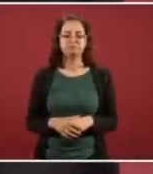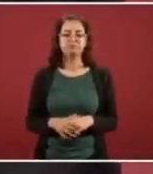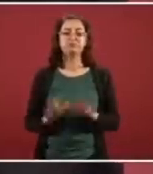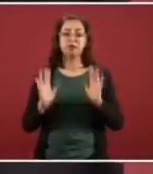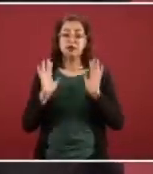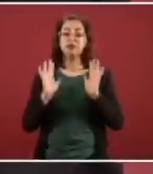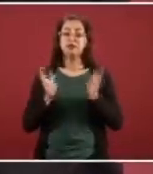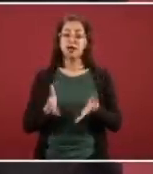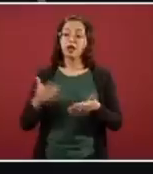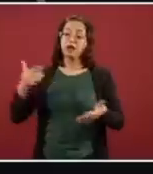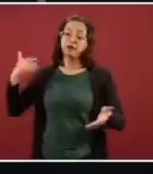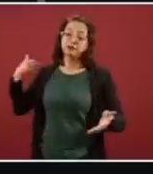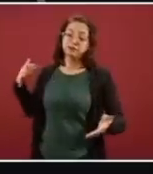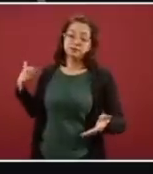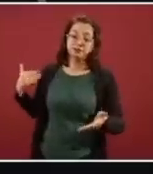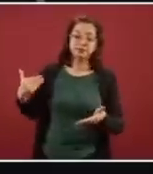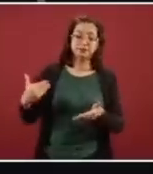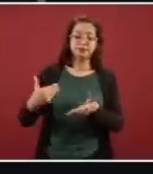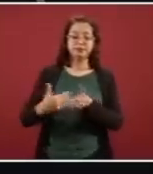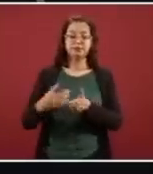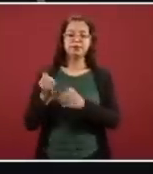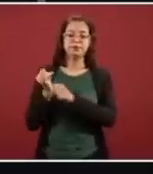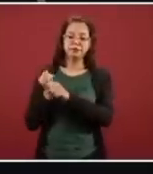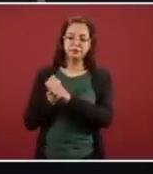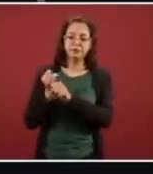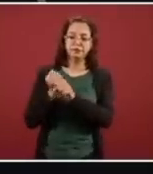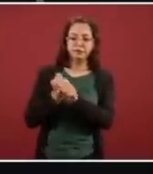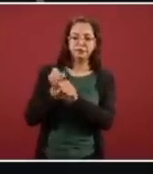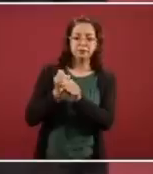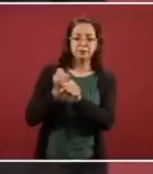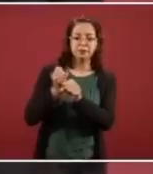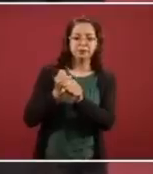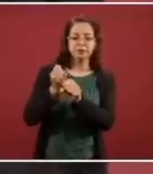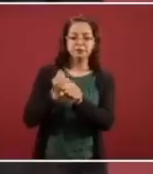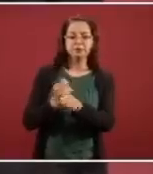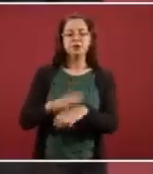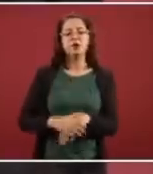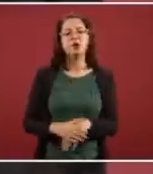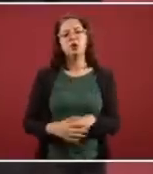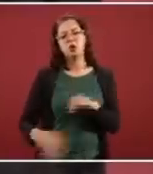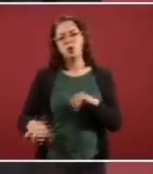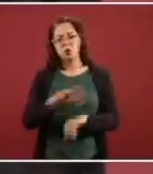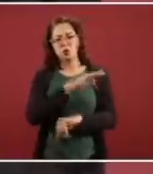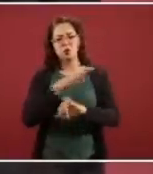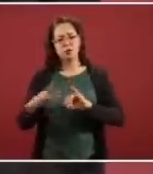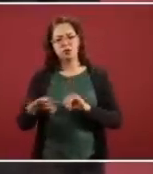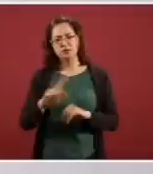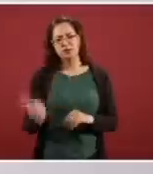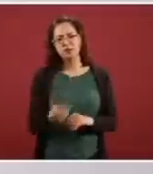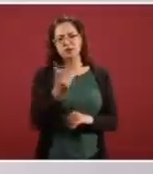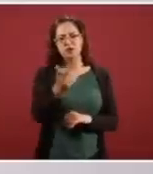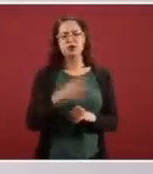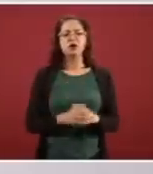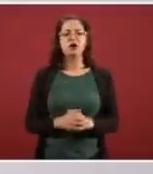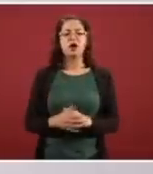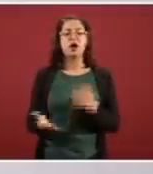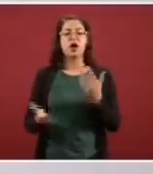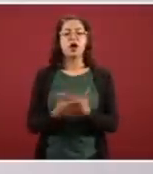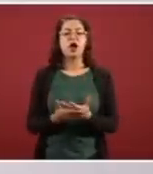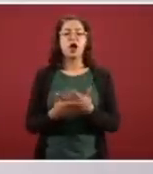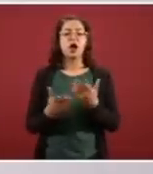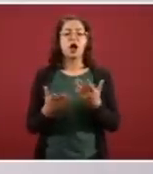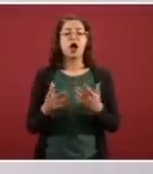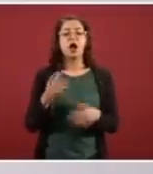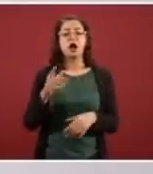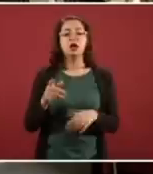lleva tiempo de esa investigación. Y por último, presidente, ahora fueron los diputados los que rechazaron